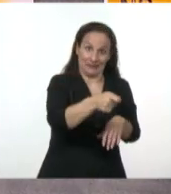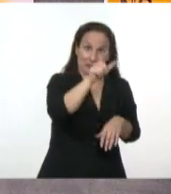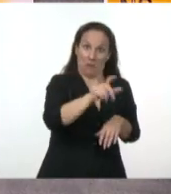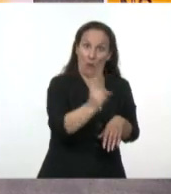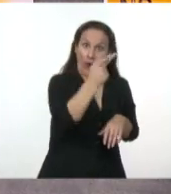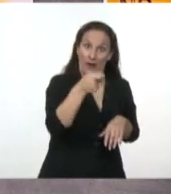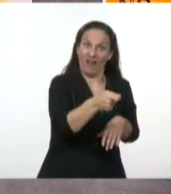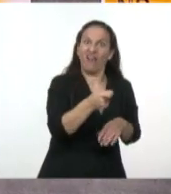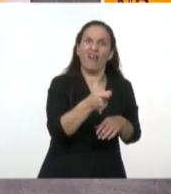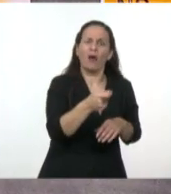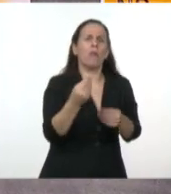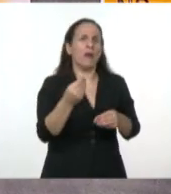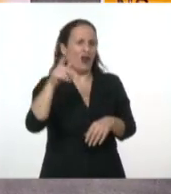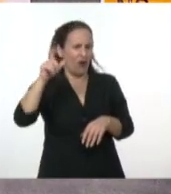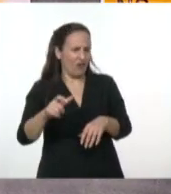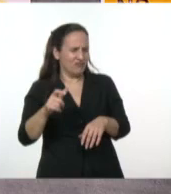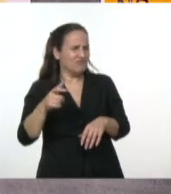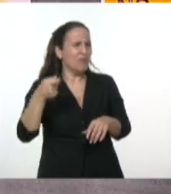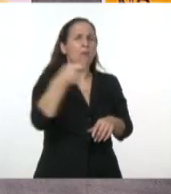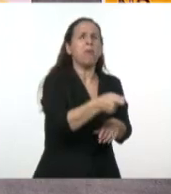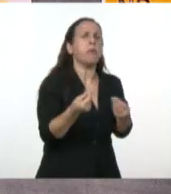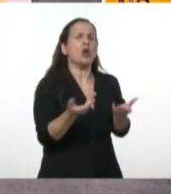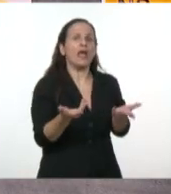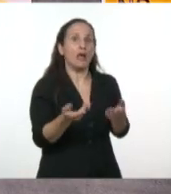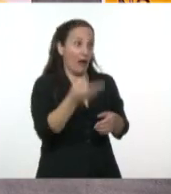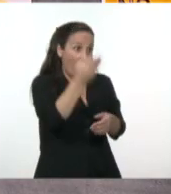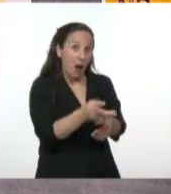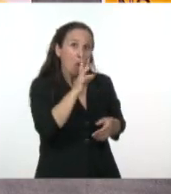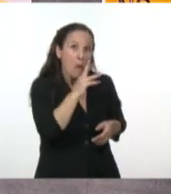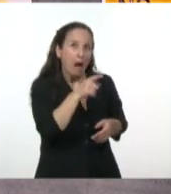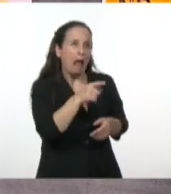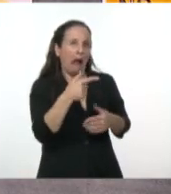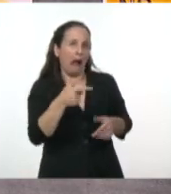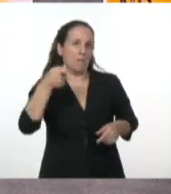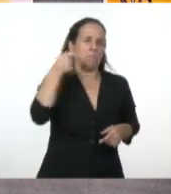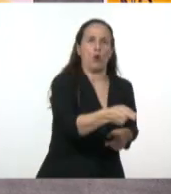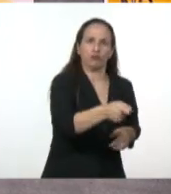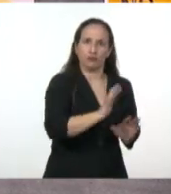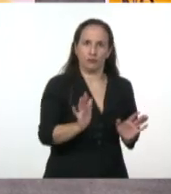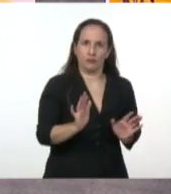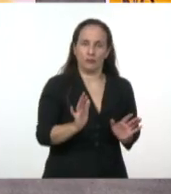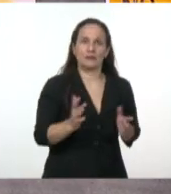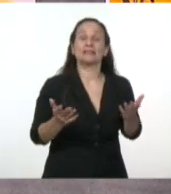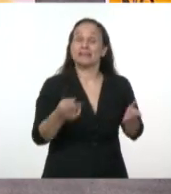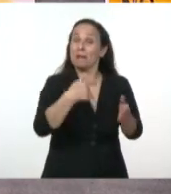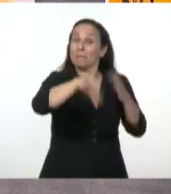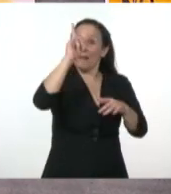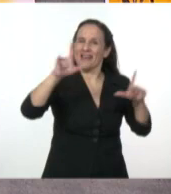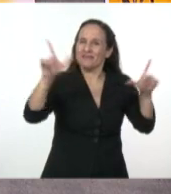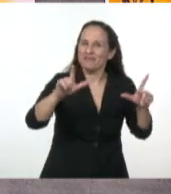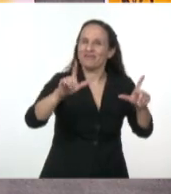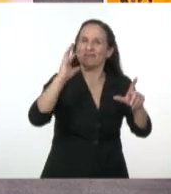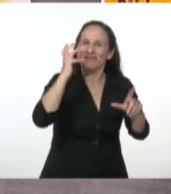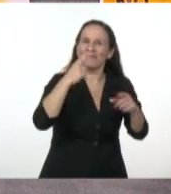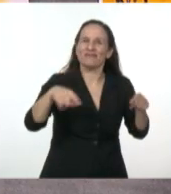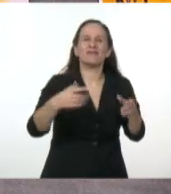por razón de ser mujer, ¿no? Y esta figura aparece sobre todo en los medios de comunicación luego del asesinato